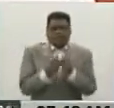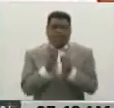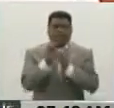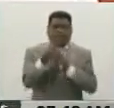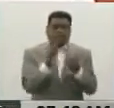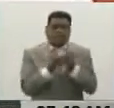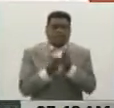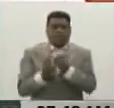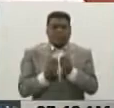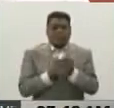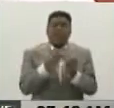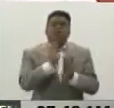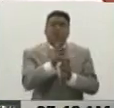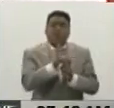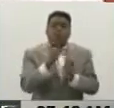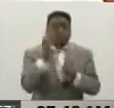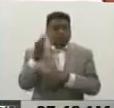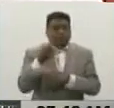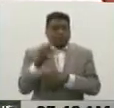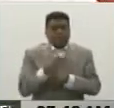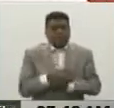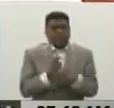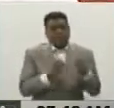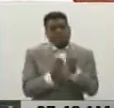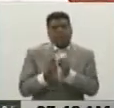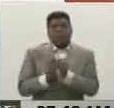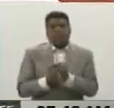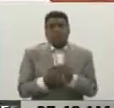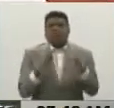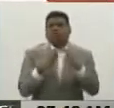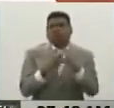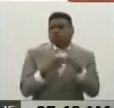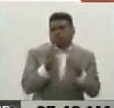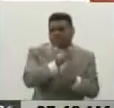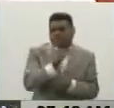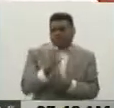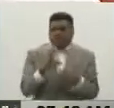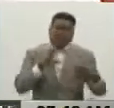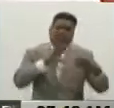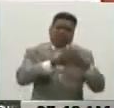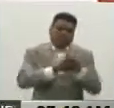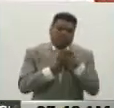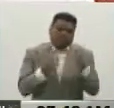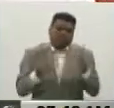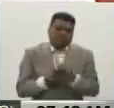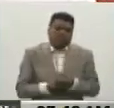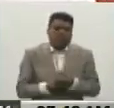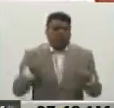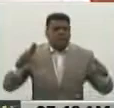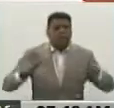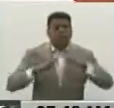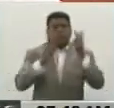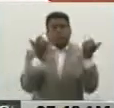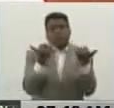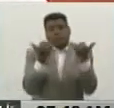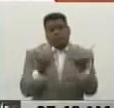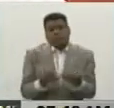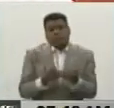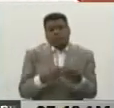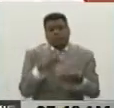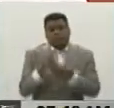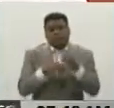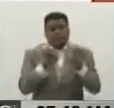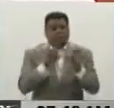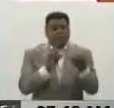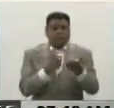existen cualquier cantidad de iniciativas de compañeras y compañeros, comunas, comuneros, que se encuentran en este momento haciendo contenido en